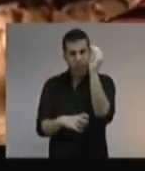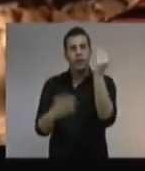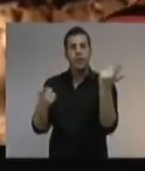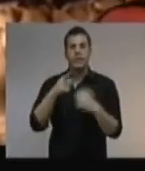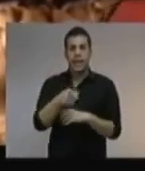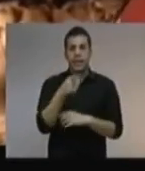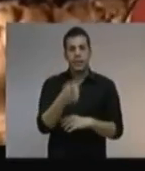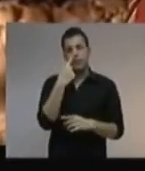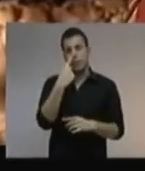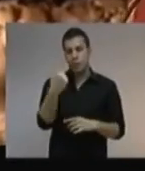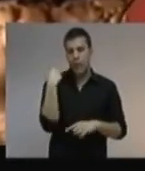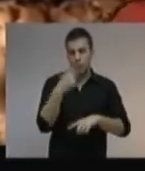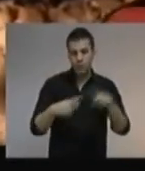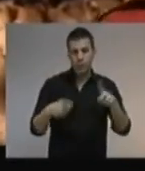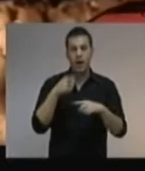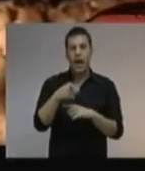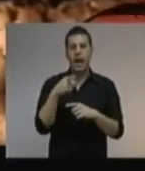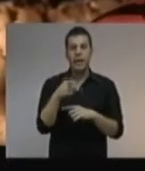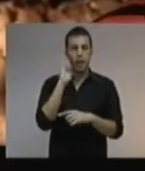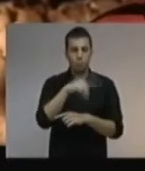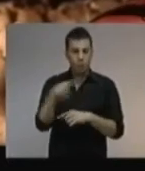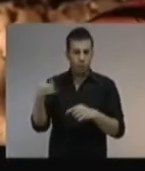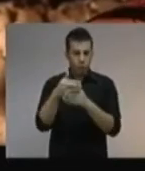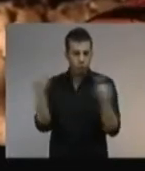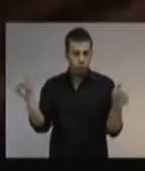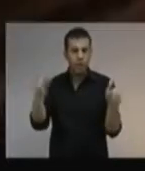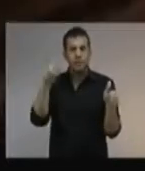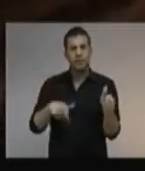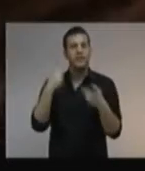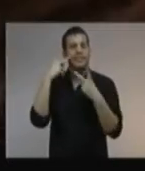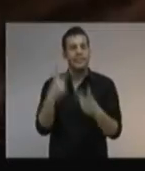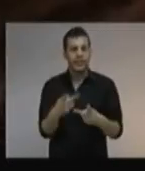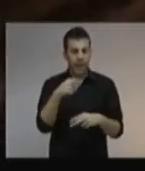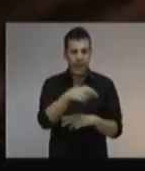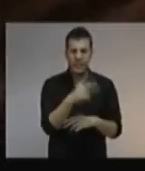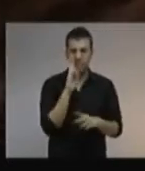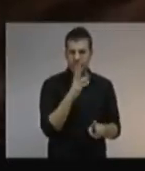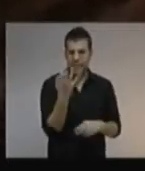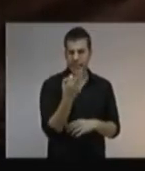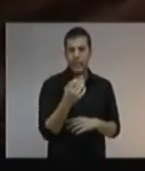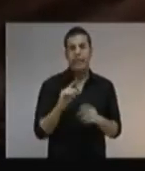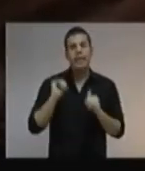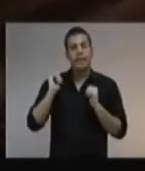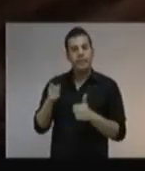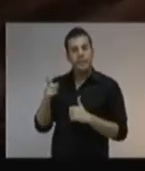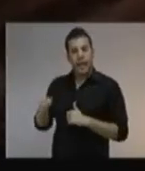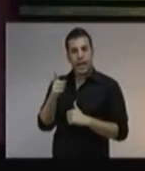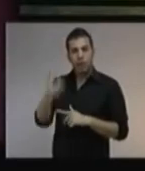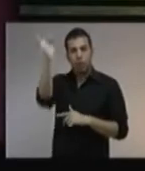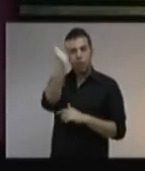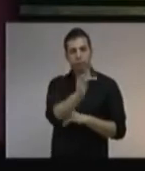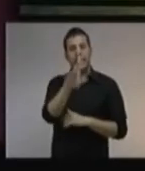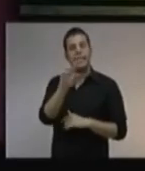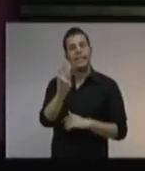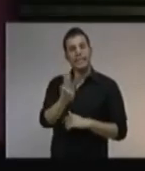se ha abierto este museo y centro arqueológico al público. ¿Qué puede encontrar el visitante cuando llegue aquí? La visita comienza con un audiovisual en 3 dimensiones que